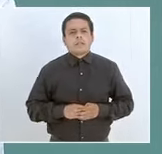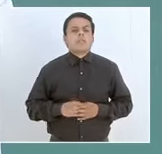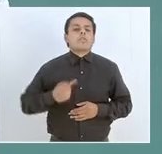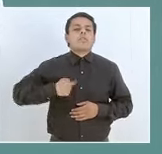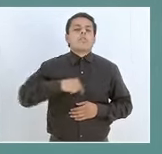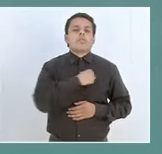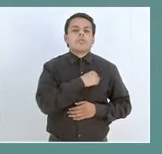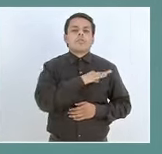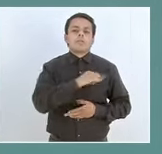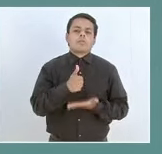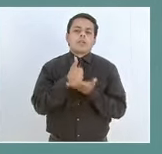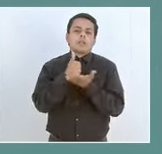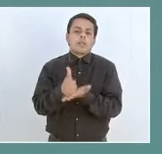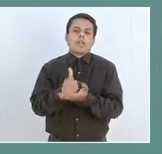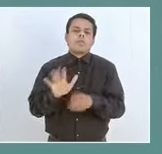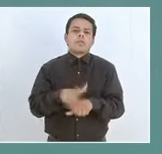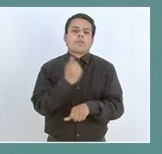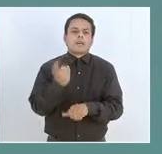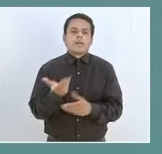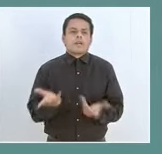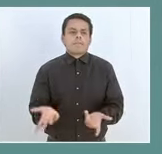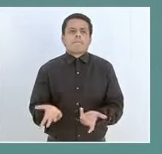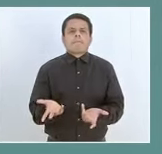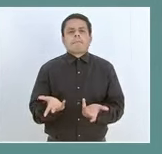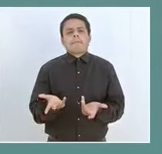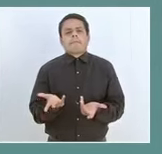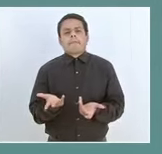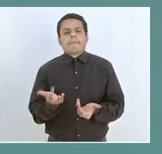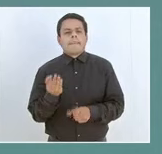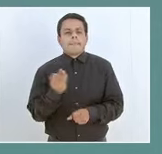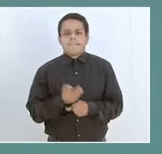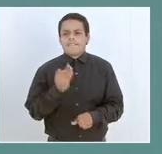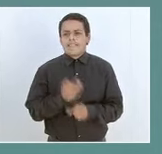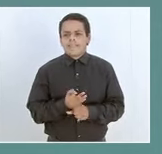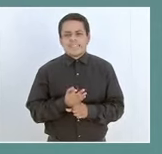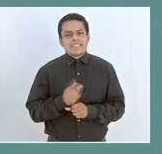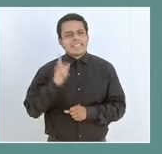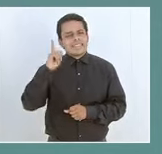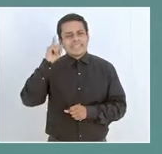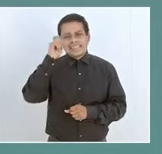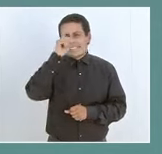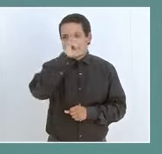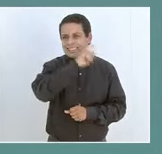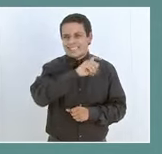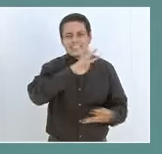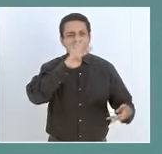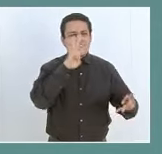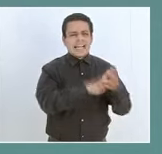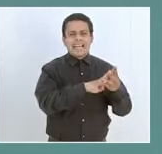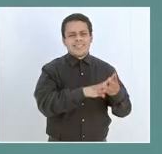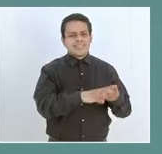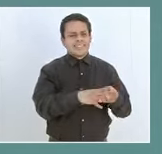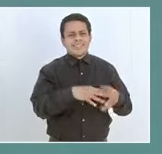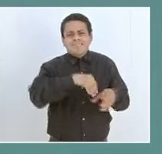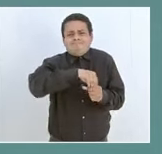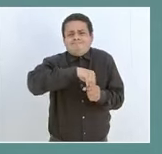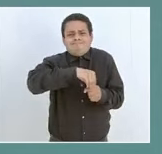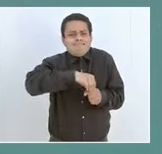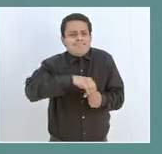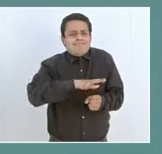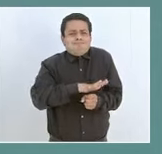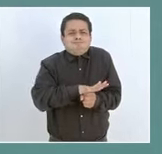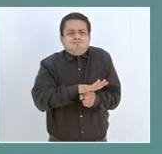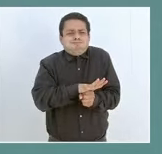ayudemos porque están saturados los penales, las cárceles de